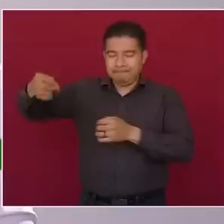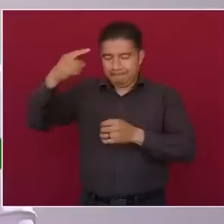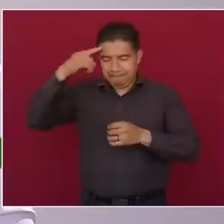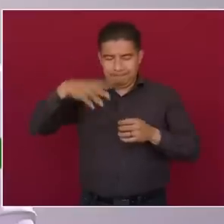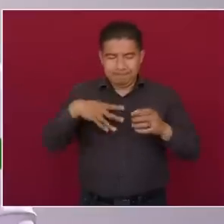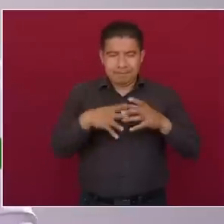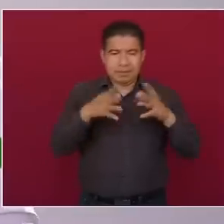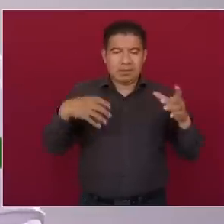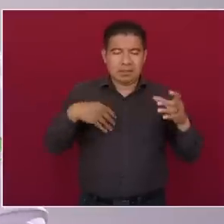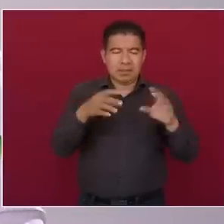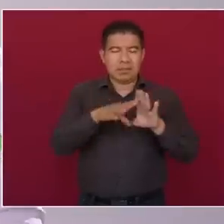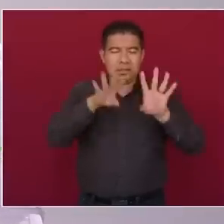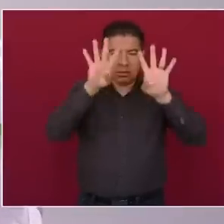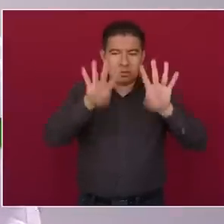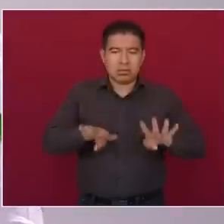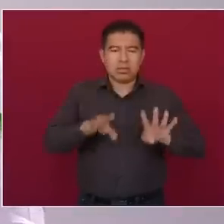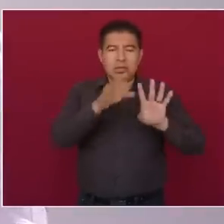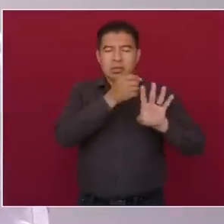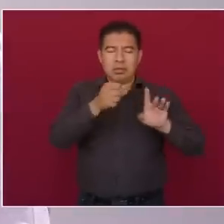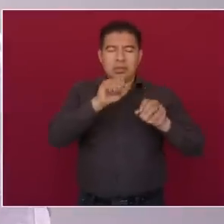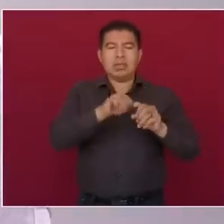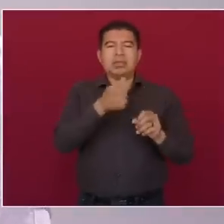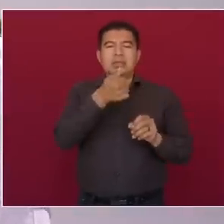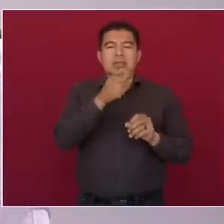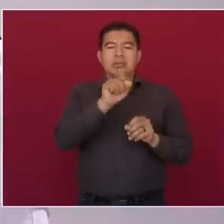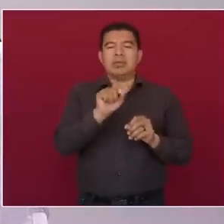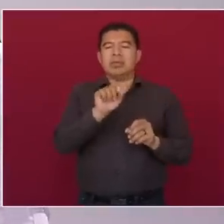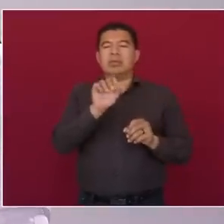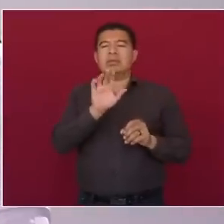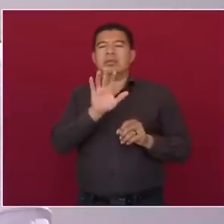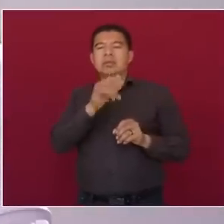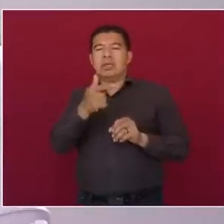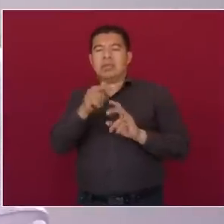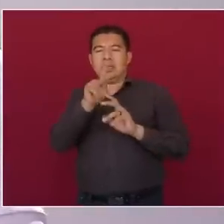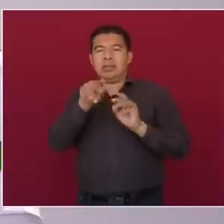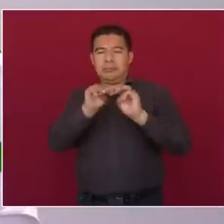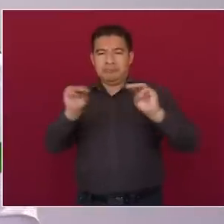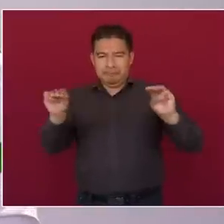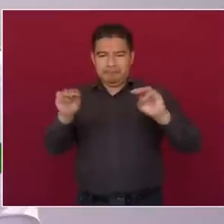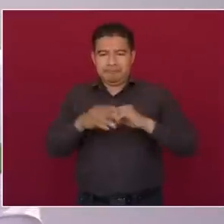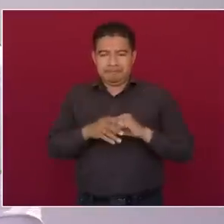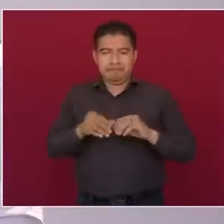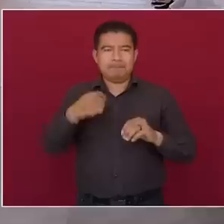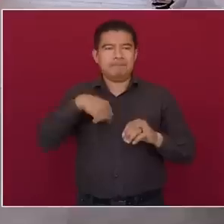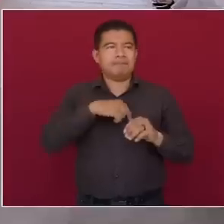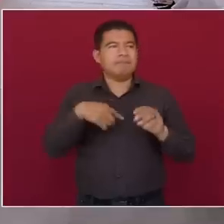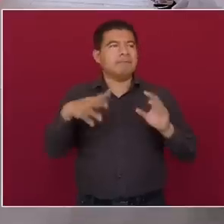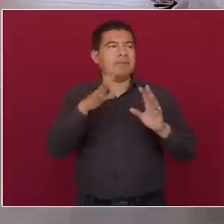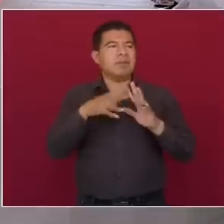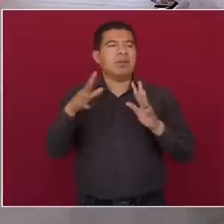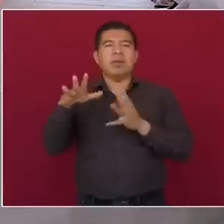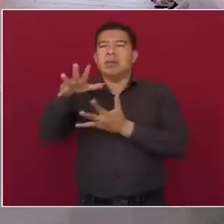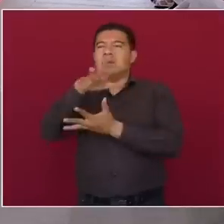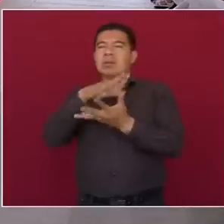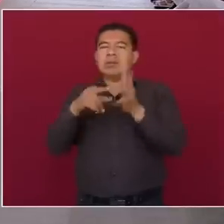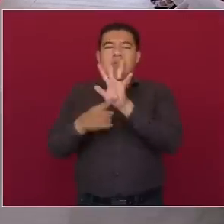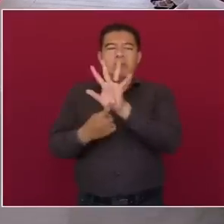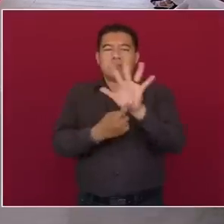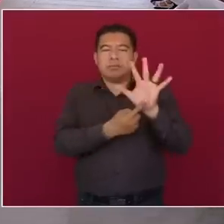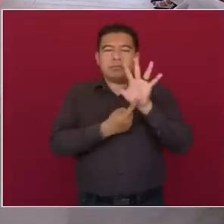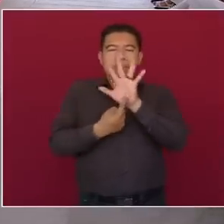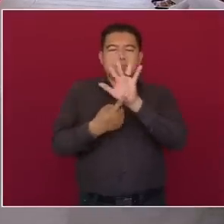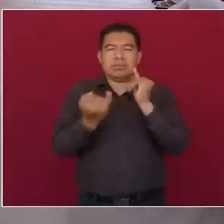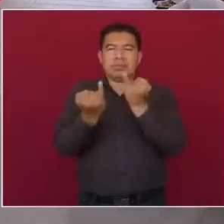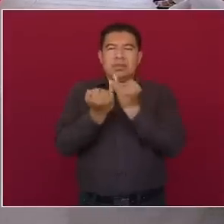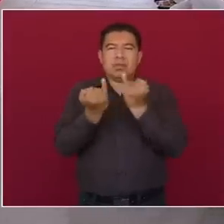de rejilla Irving. Se buscó que el área administrativa se integrara al paisaje y al entorno verde y